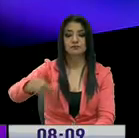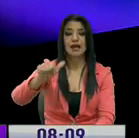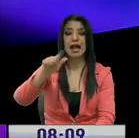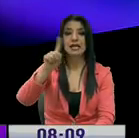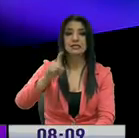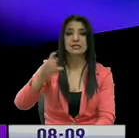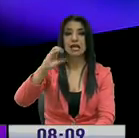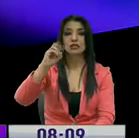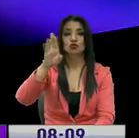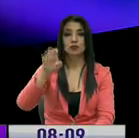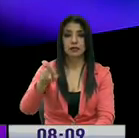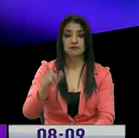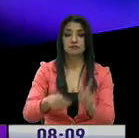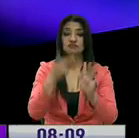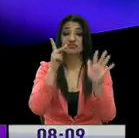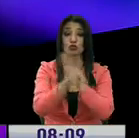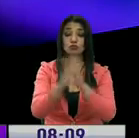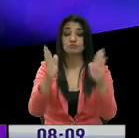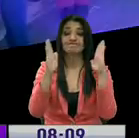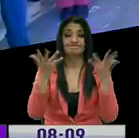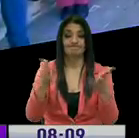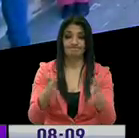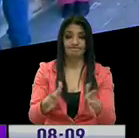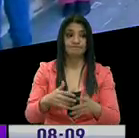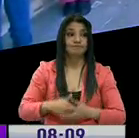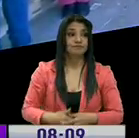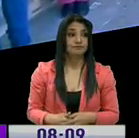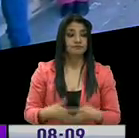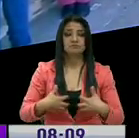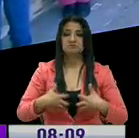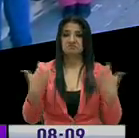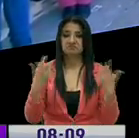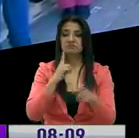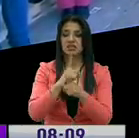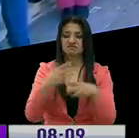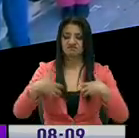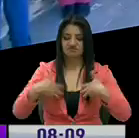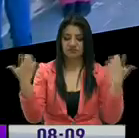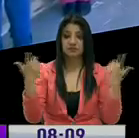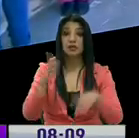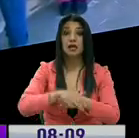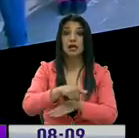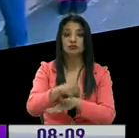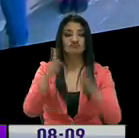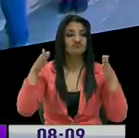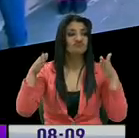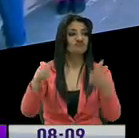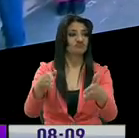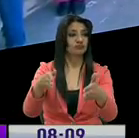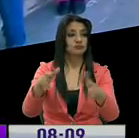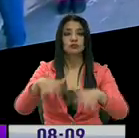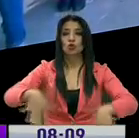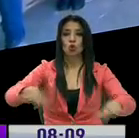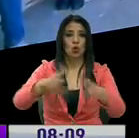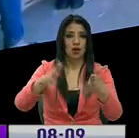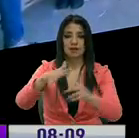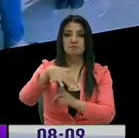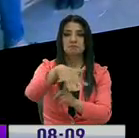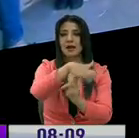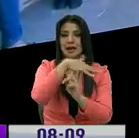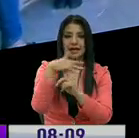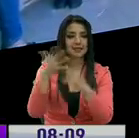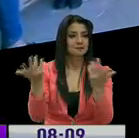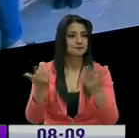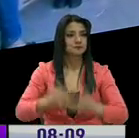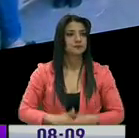Denuncia la falta de atención. Nuestros vecinos están realmente molestos en la atención que se tiene al área de recreación, o sea, al